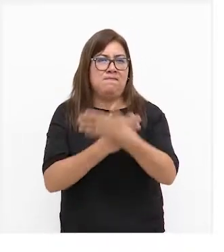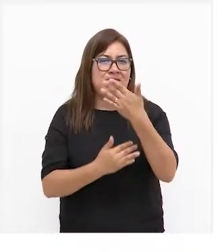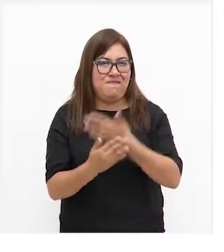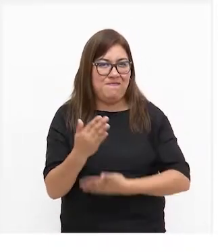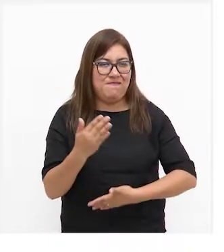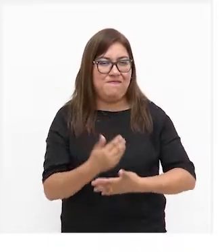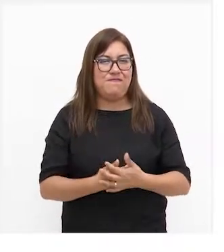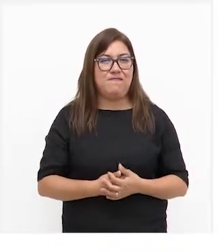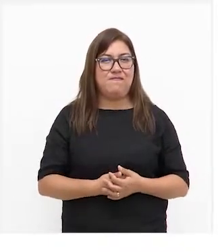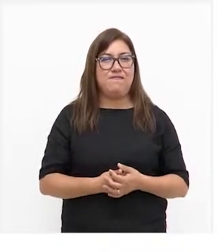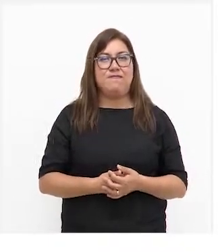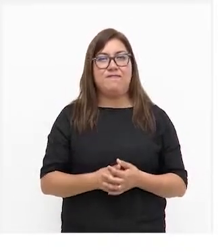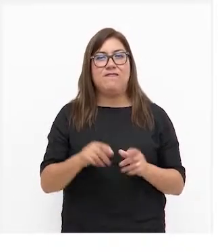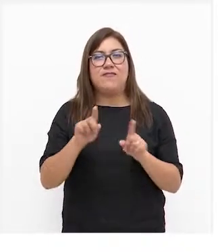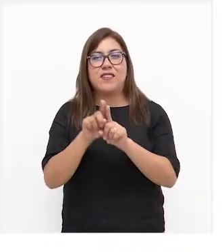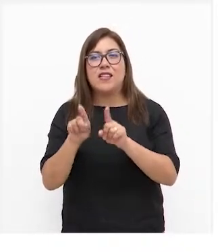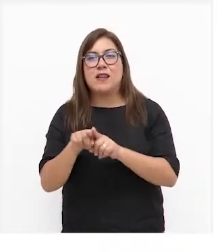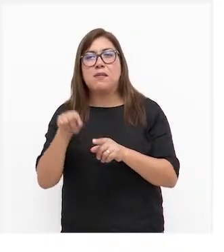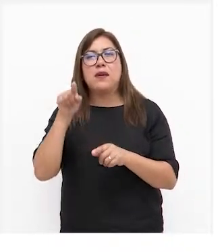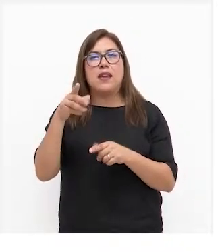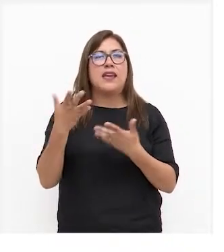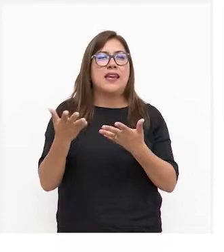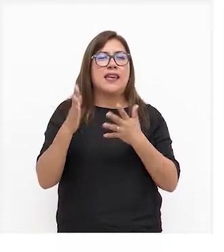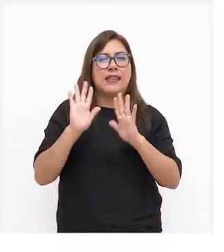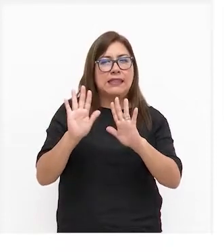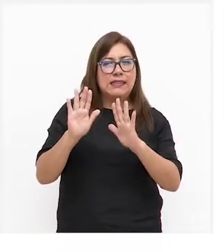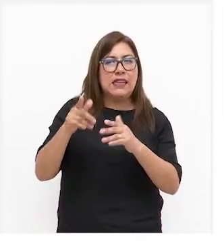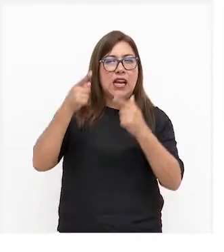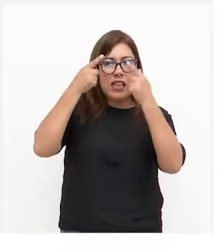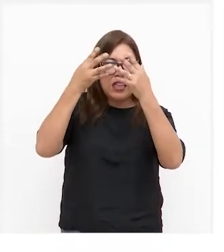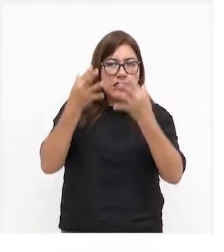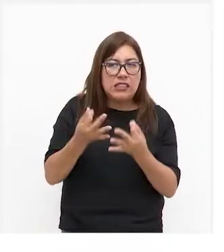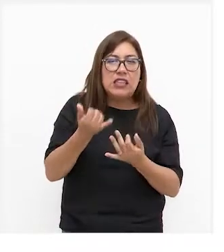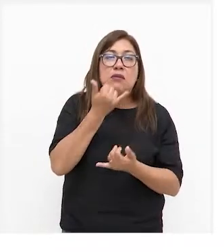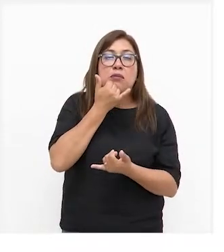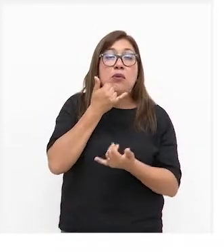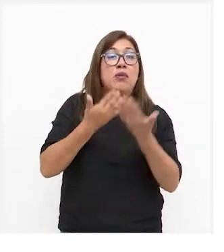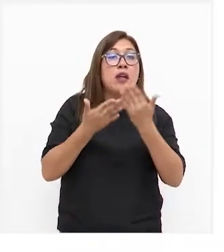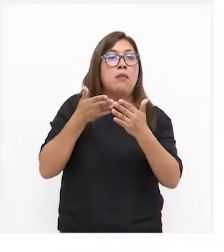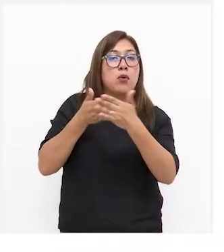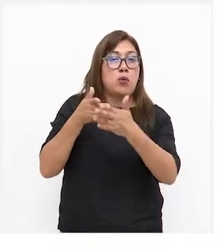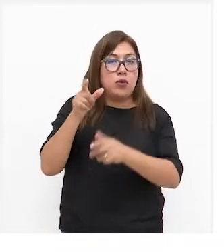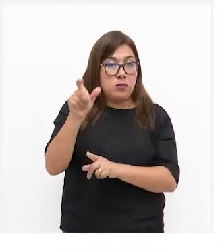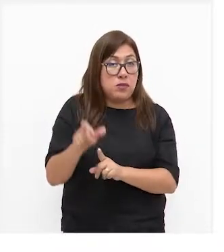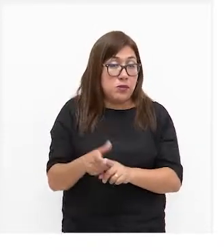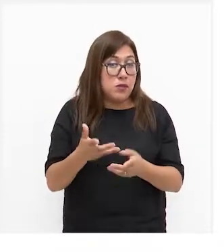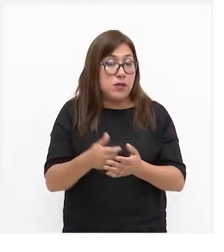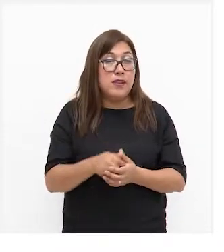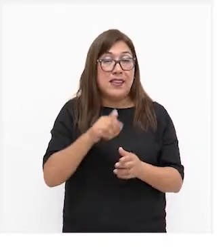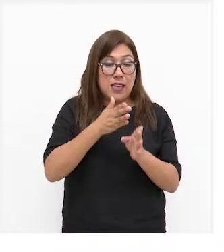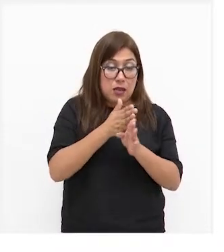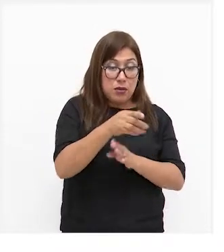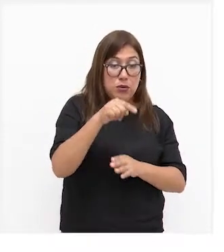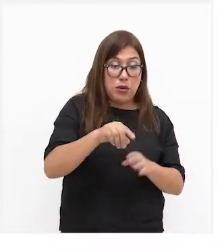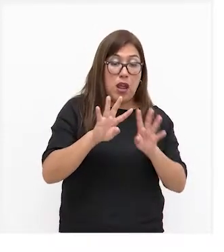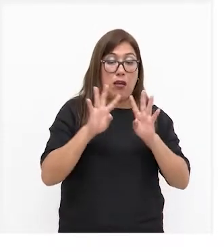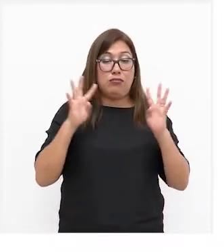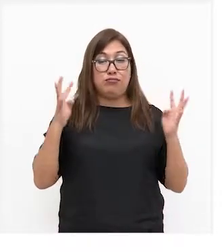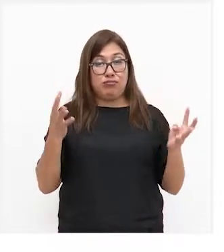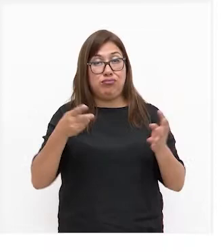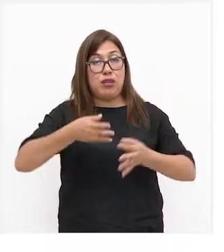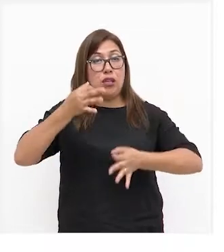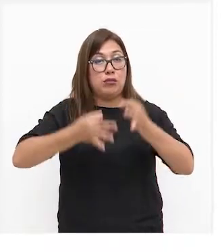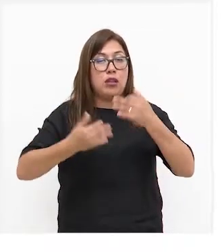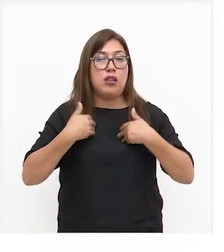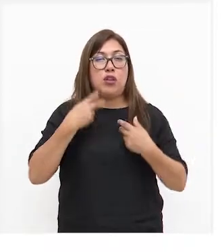con discapacidad y evitar tomar decisiones que puedan ir en su contra. En esa línea, la audiencia tiene